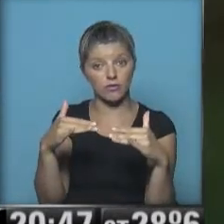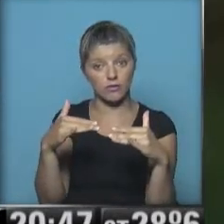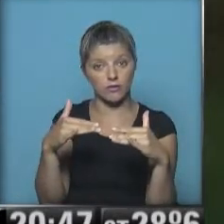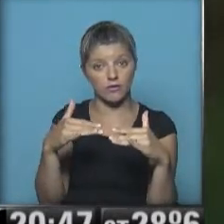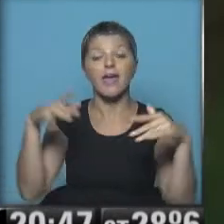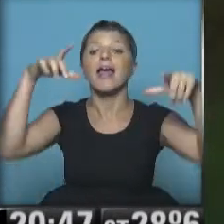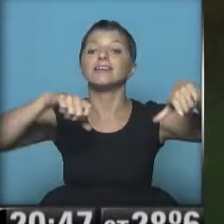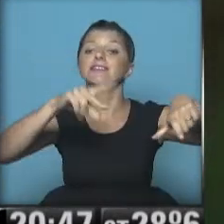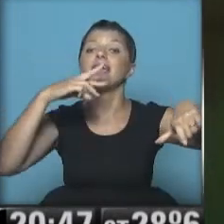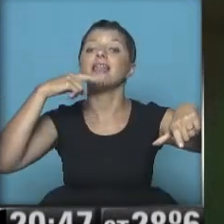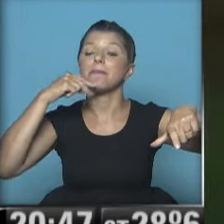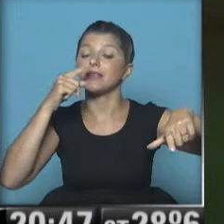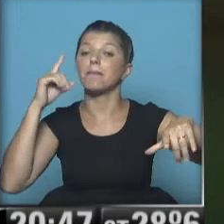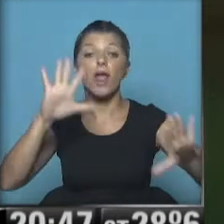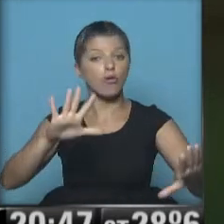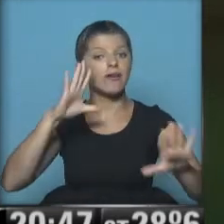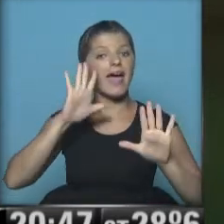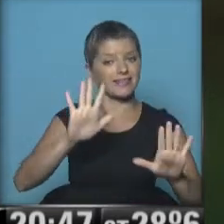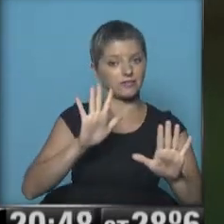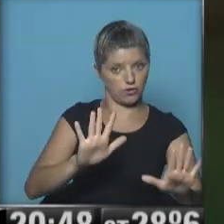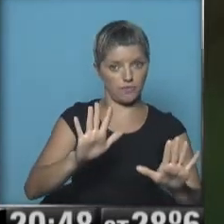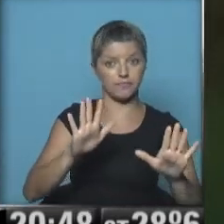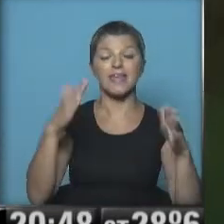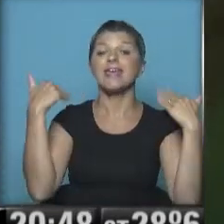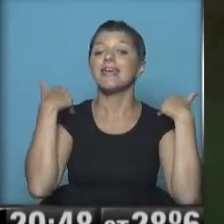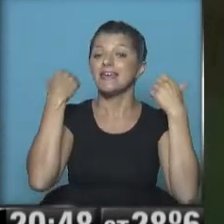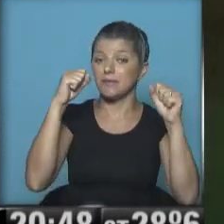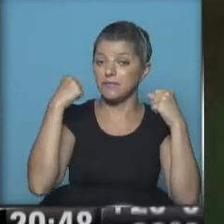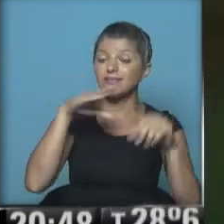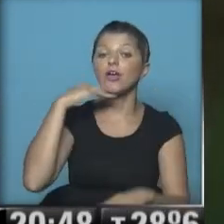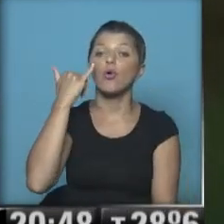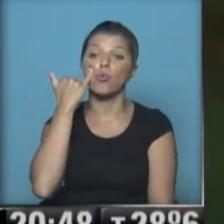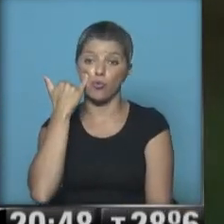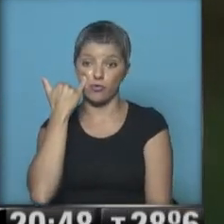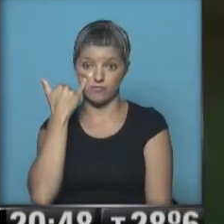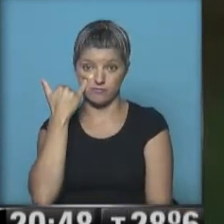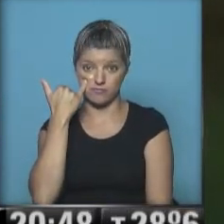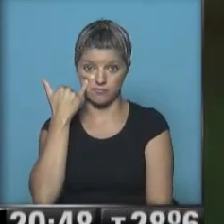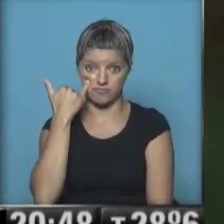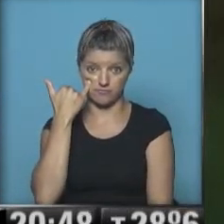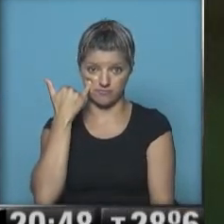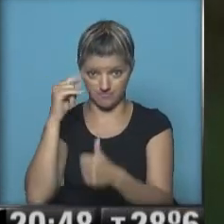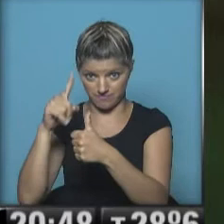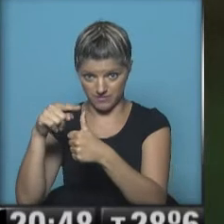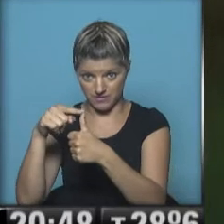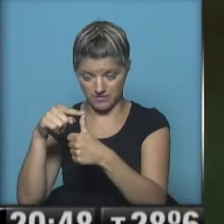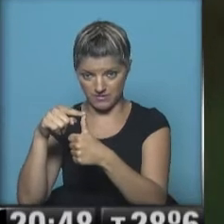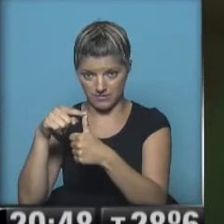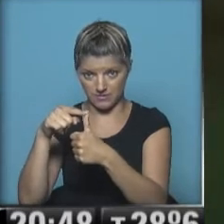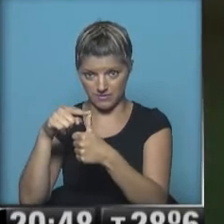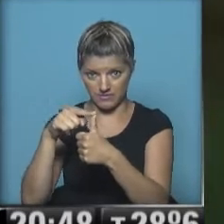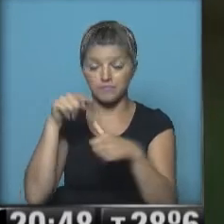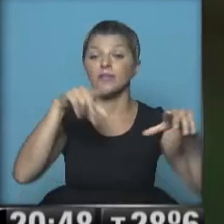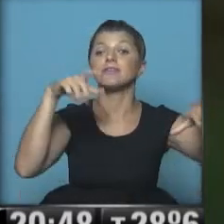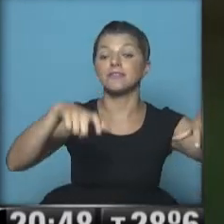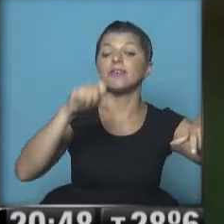La Plata, pero atención, Gimnasia y Esgrima, no el Estadio Único. Gimnasia y Esgrima, La Plata. Partido se